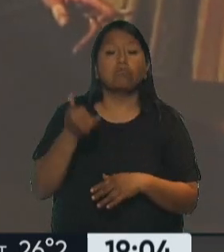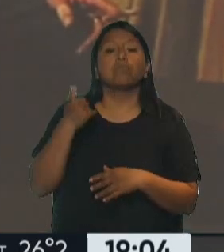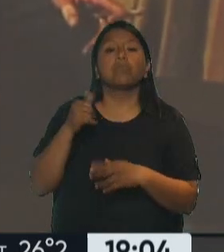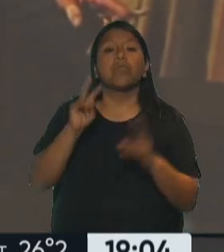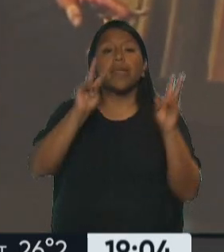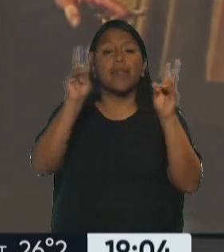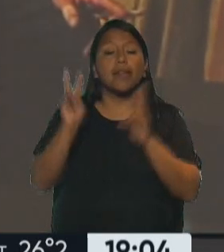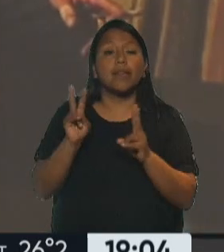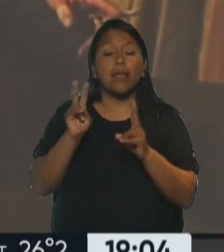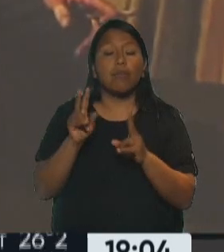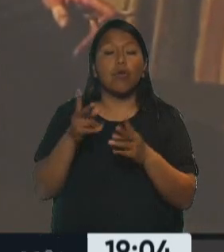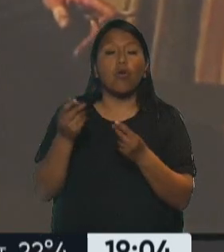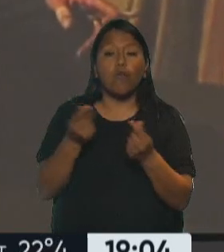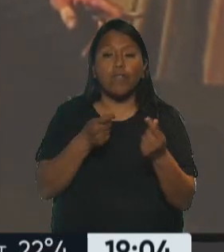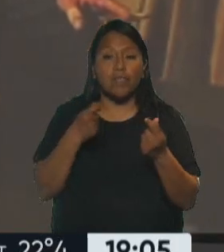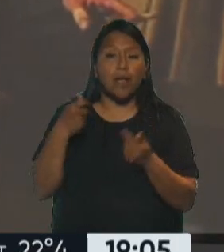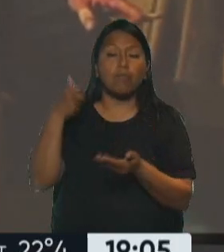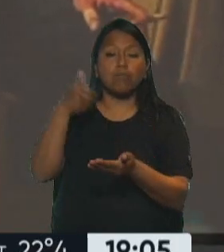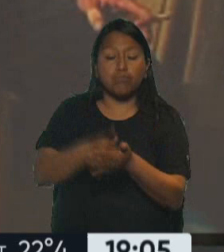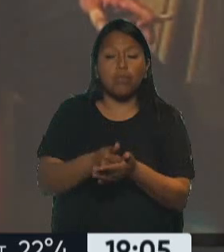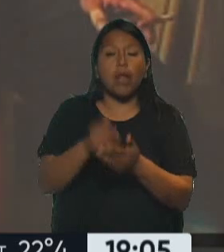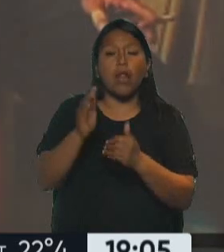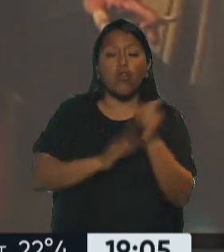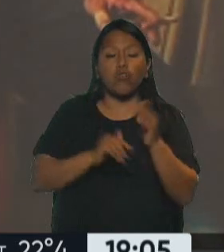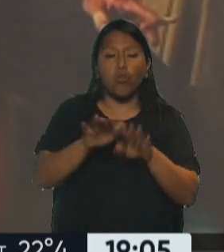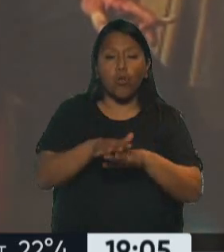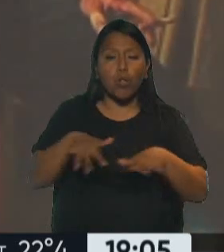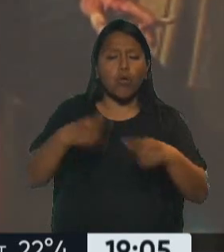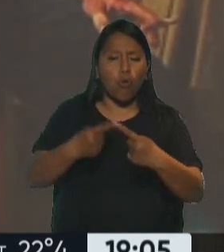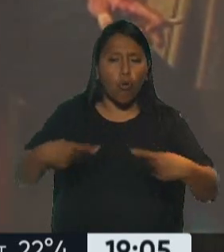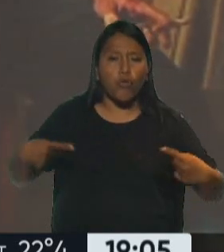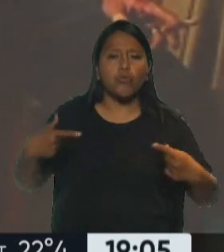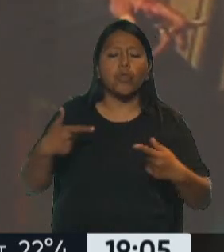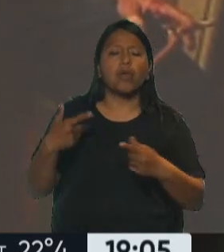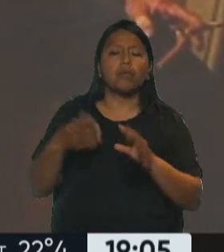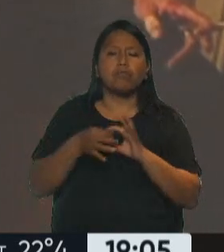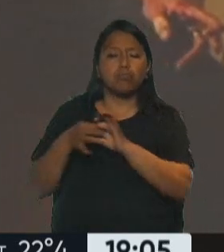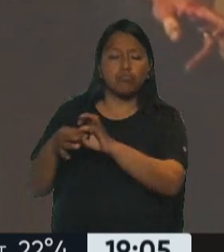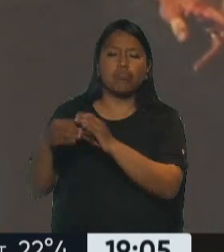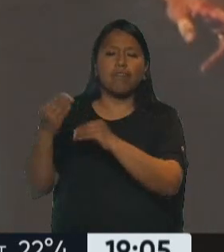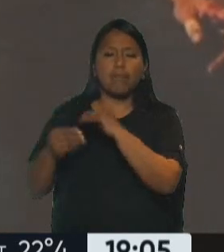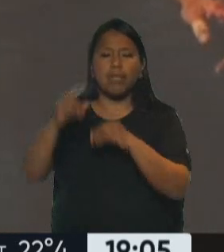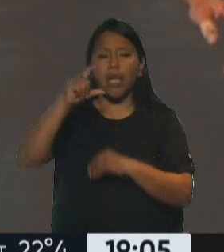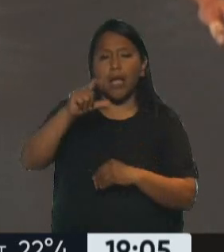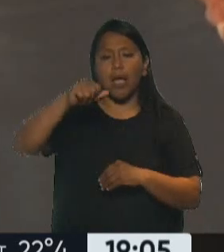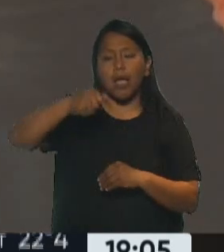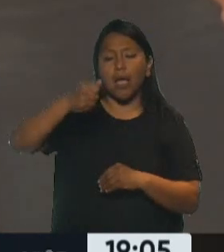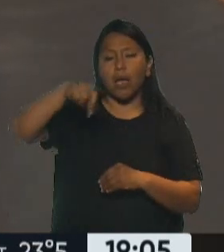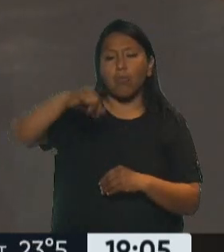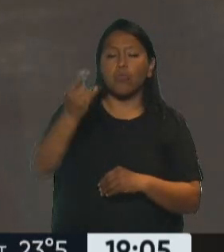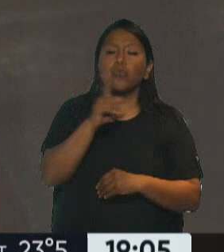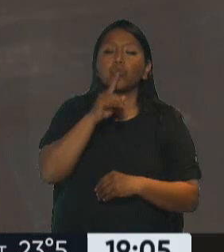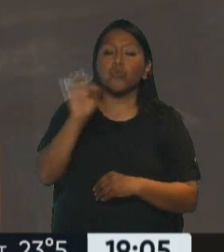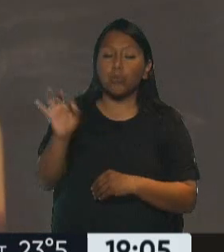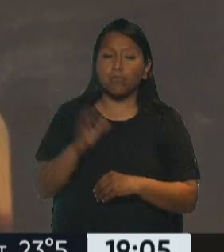tema relacionado con un financiamiento para la construcción de muebles con un fideicomiso relacionado con la familia Caputo. Sobre el tema, hablamos con el